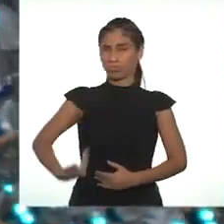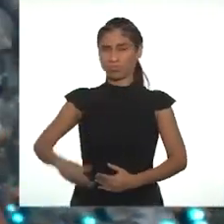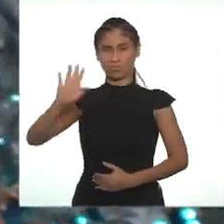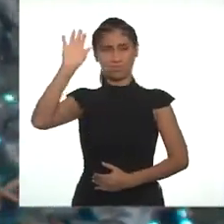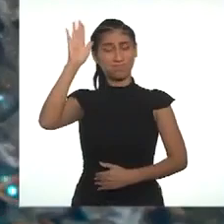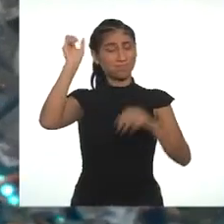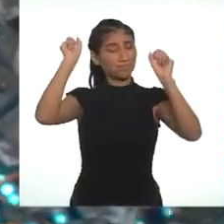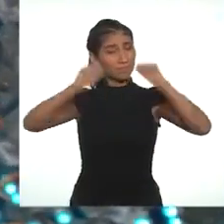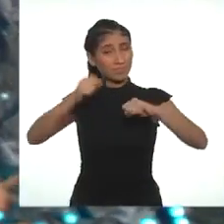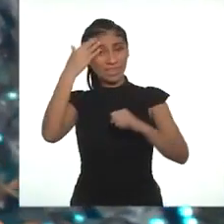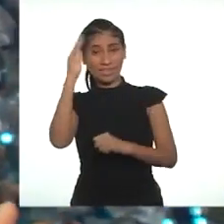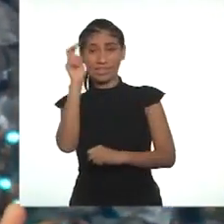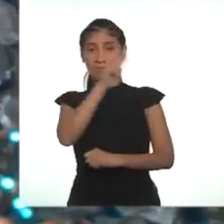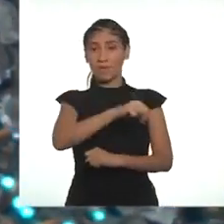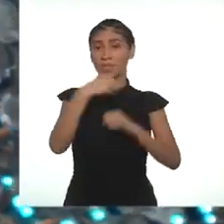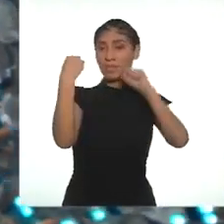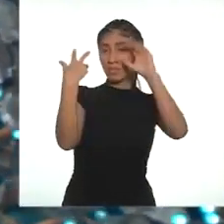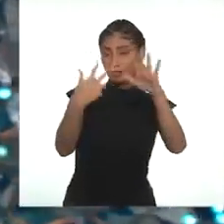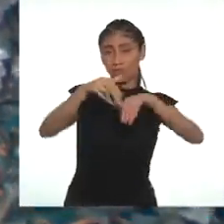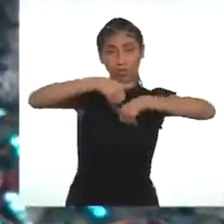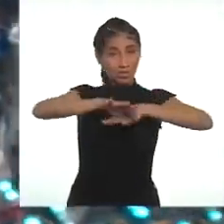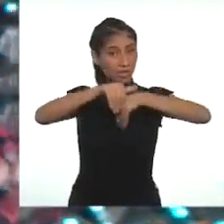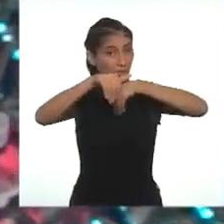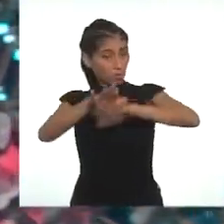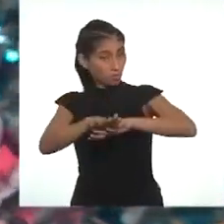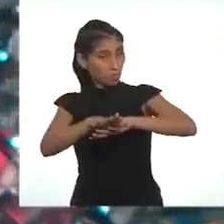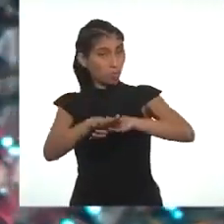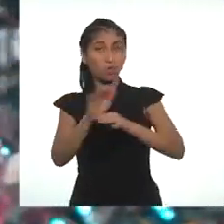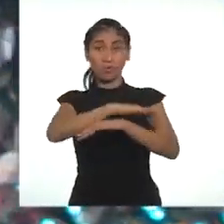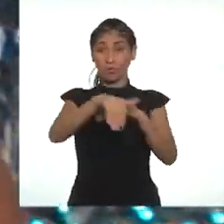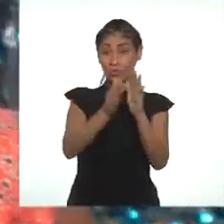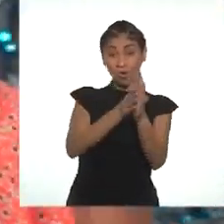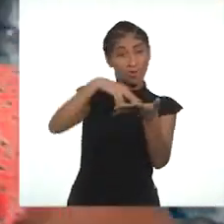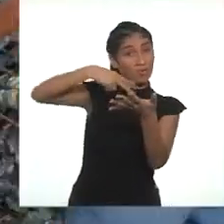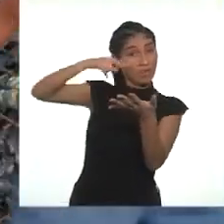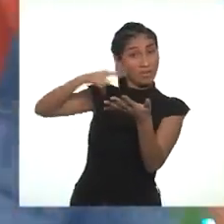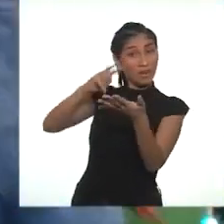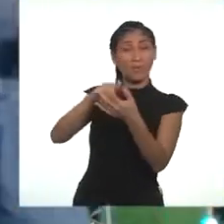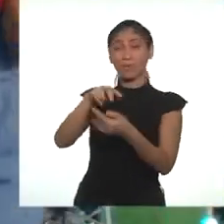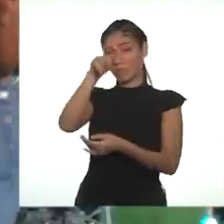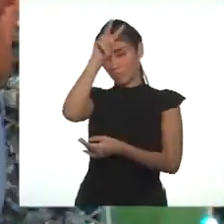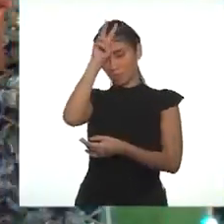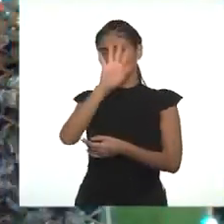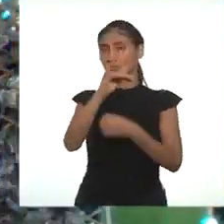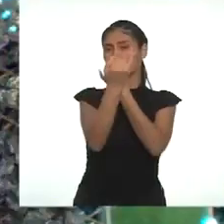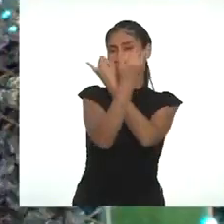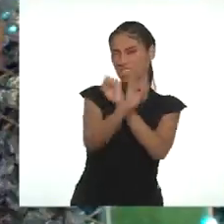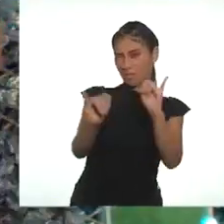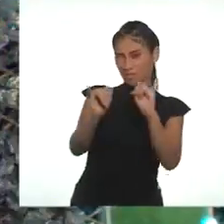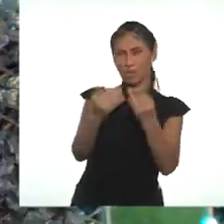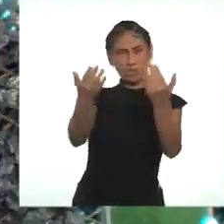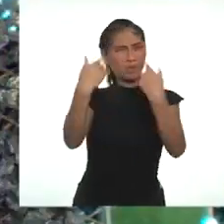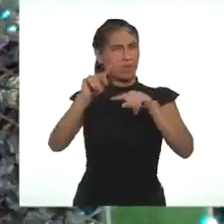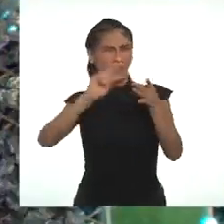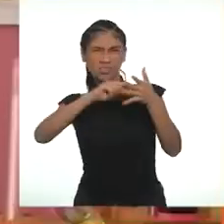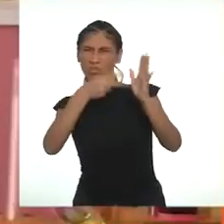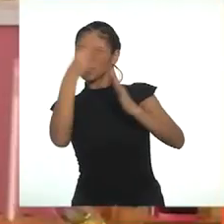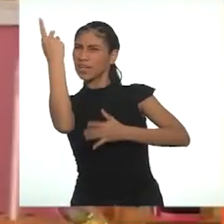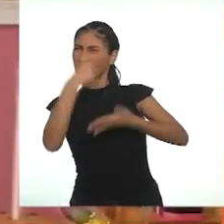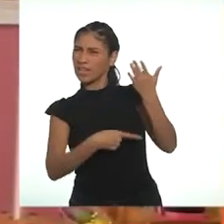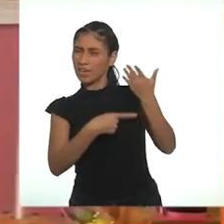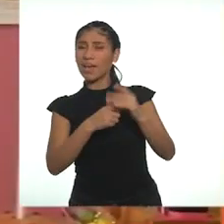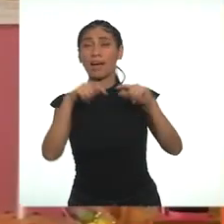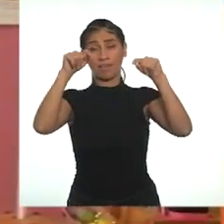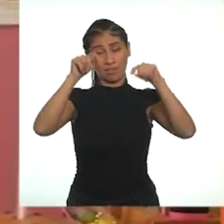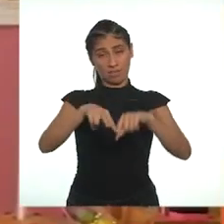el 28 de julio de cada año celebramos la independencia del Perú. ¿Cuál es el significado de esa celebración? Que